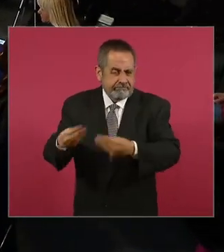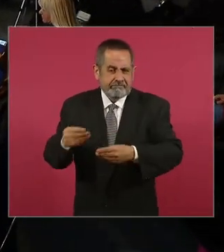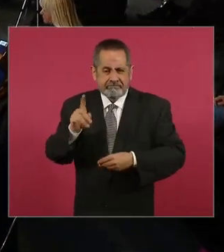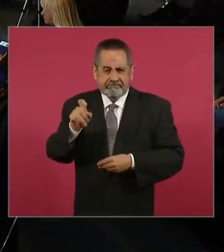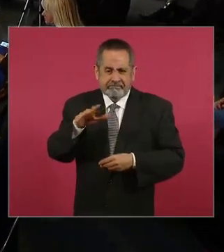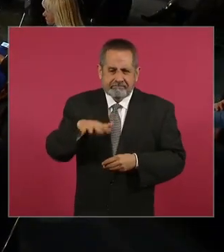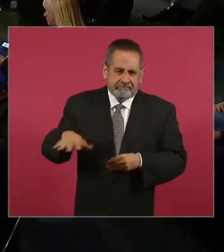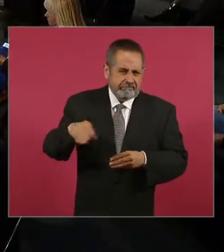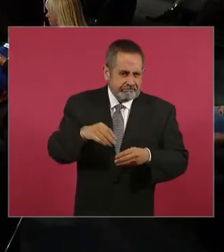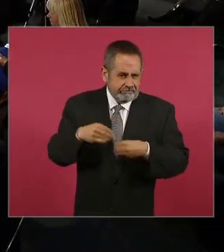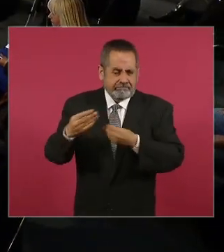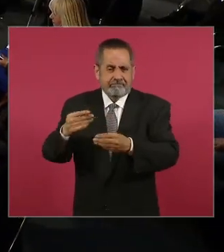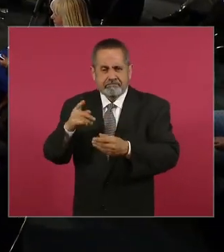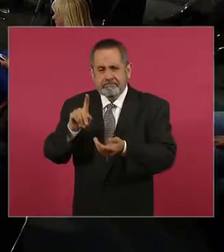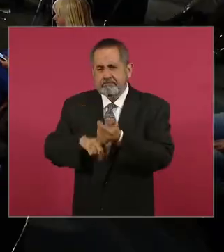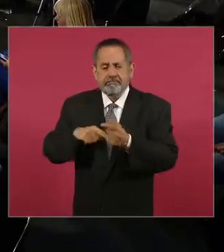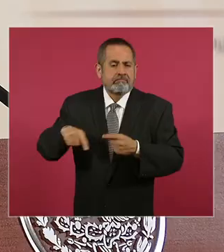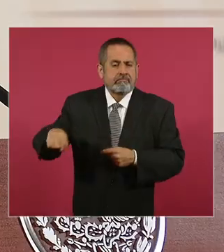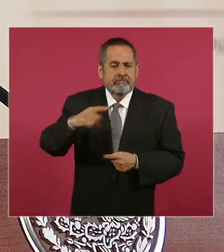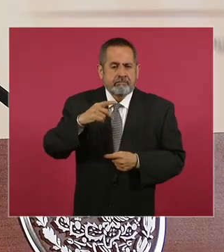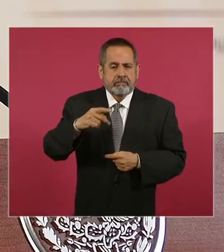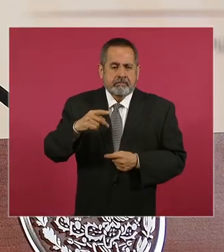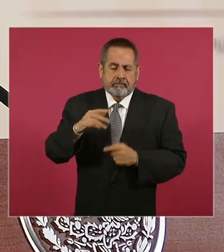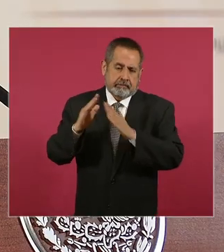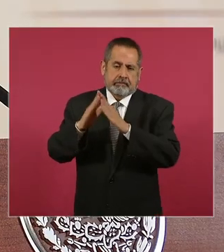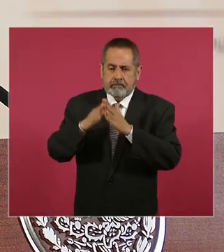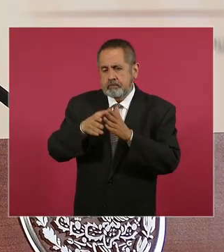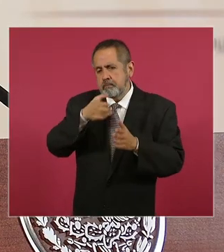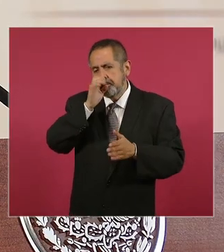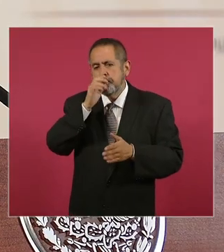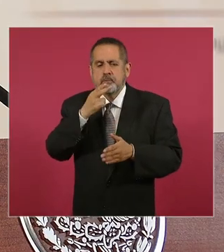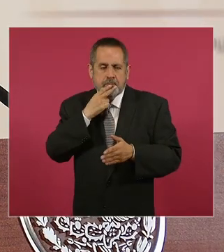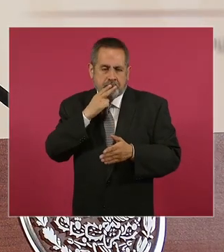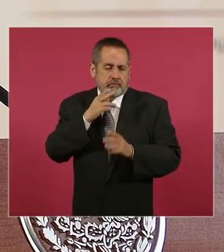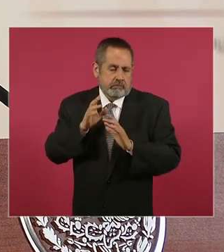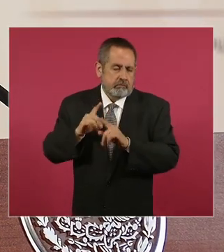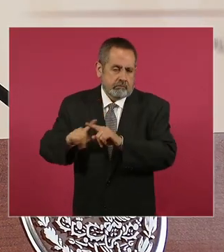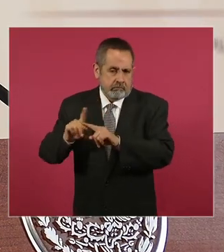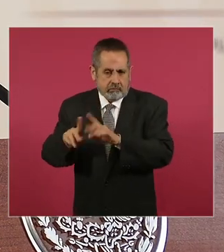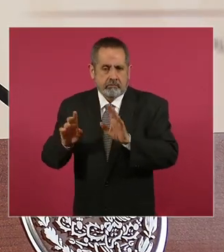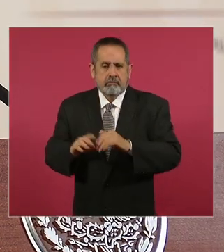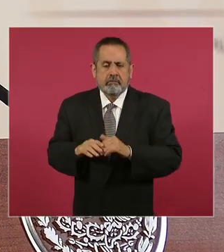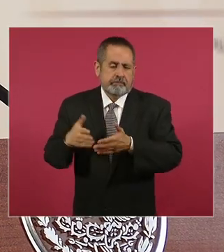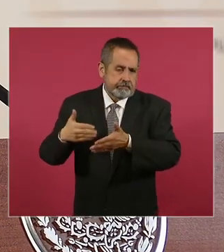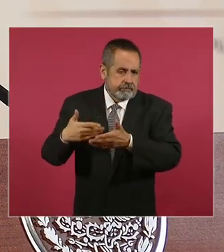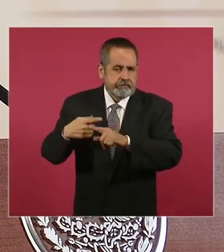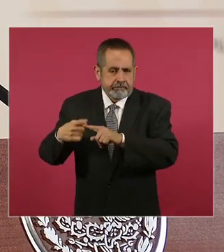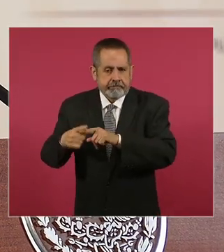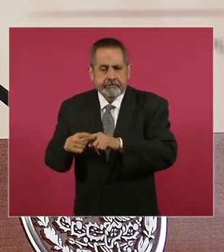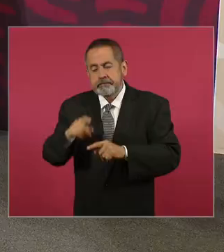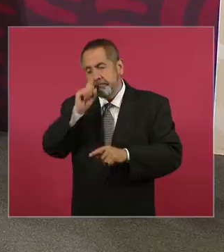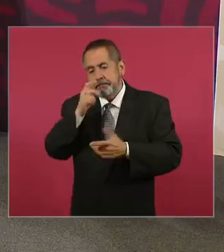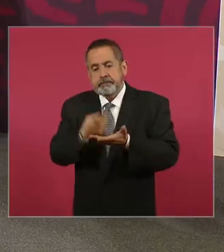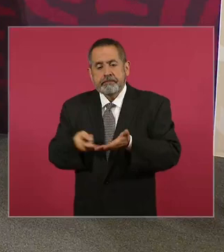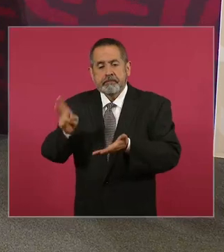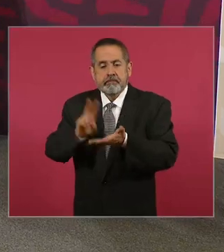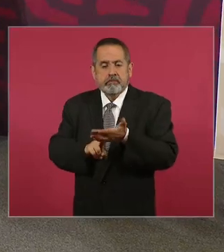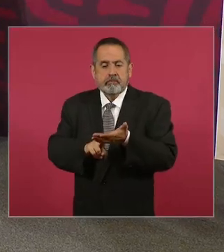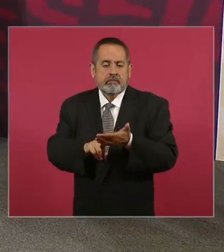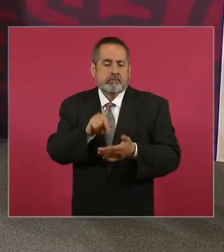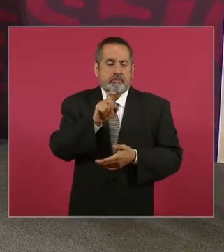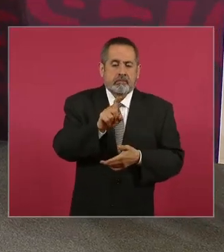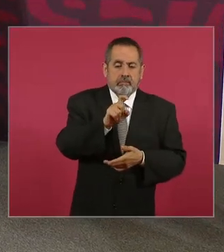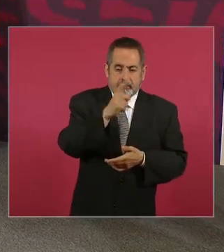agua, primero para uso doméstico, y que también se tenga agua para